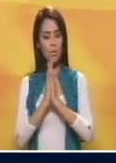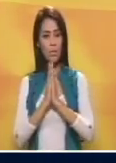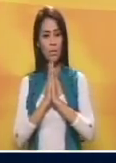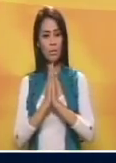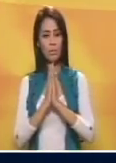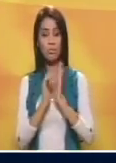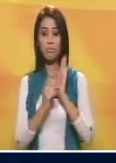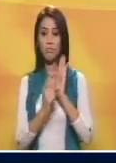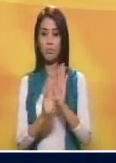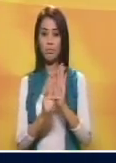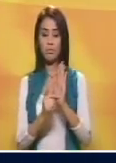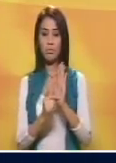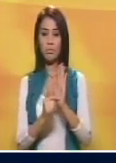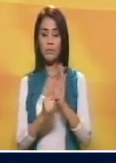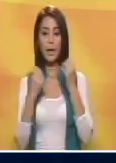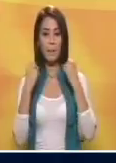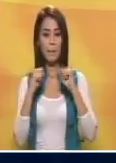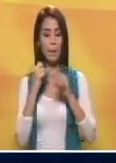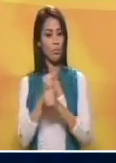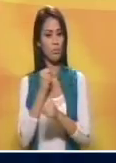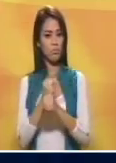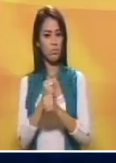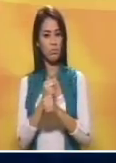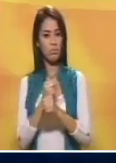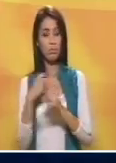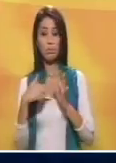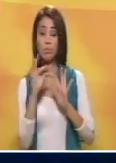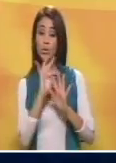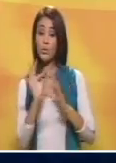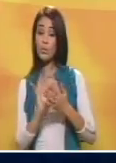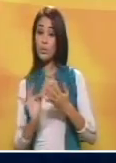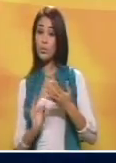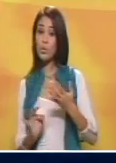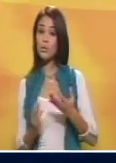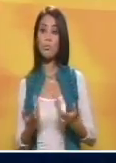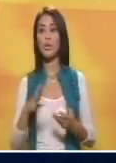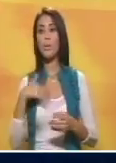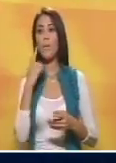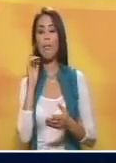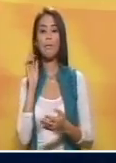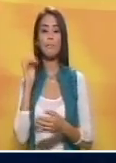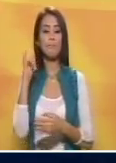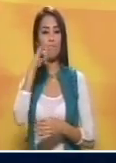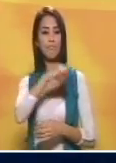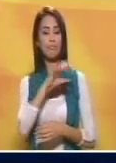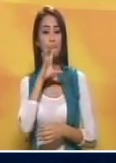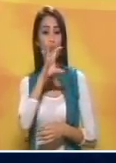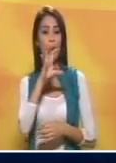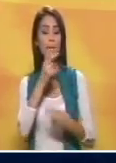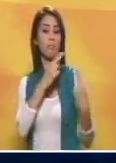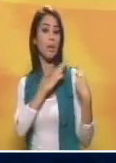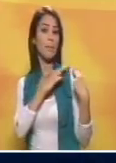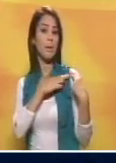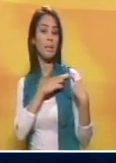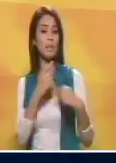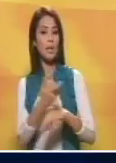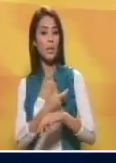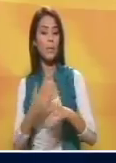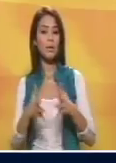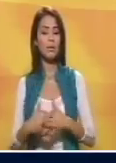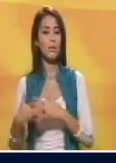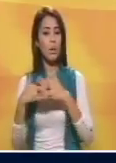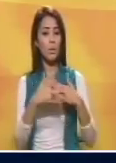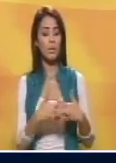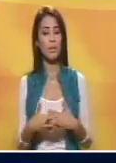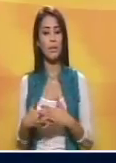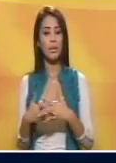evidenciar tanta impericia en el ejercicio de sus funciones. Él no puede venir a un país, por más representante del gobierno de los Estados Unidos que